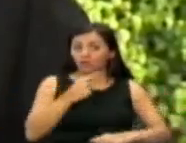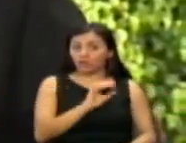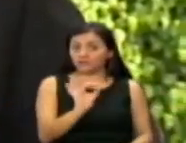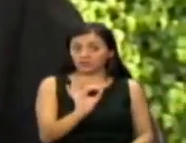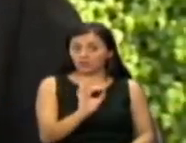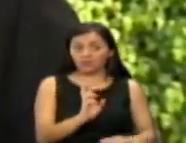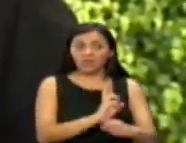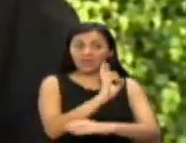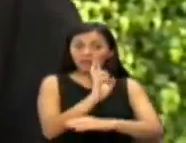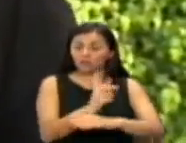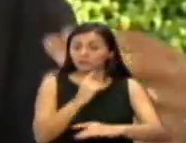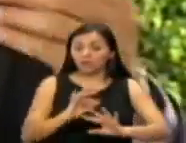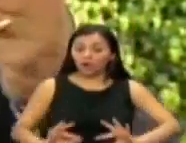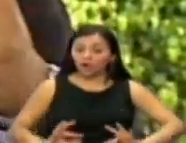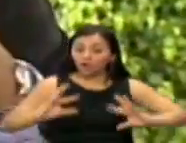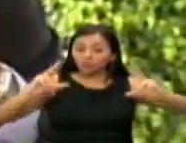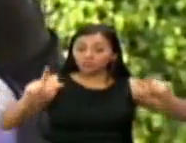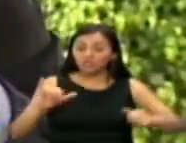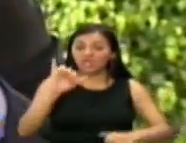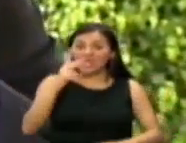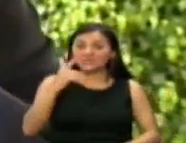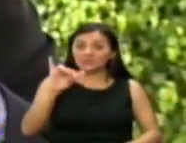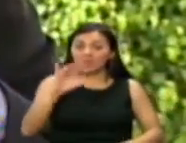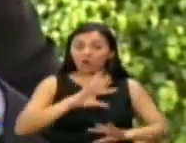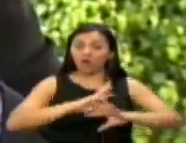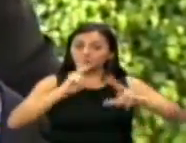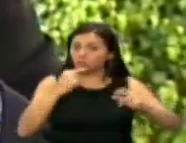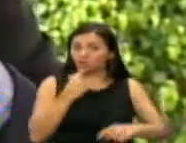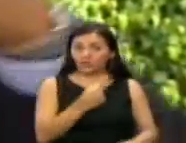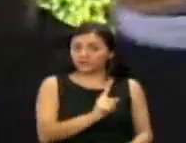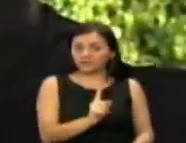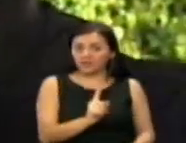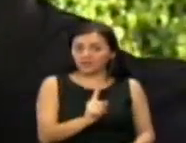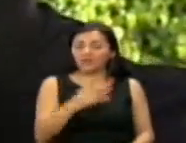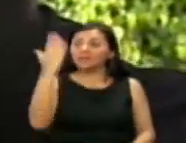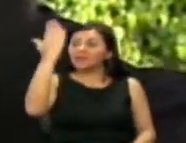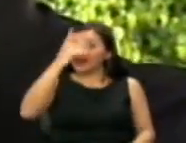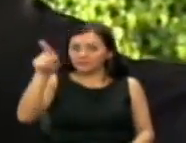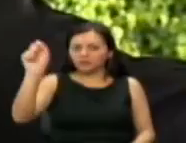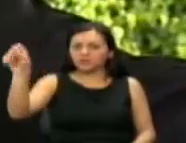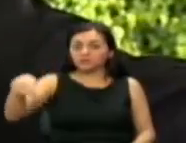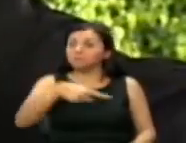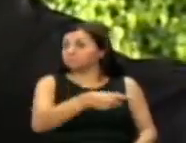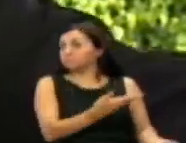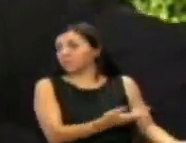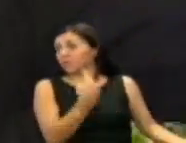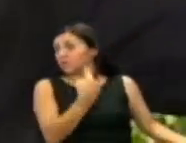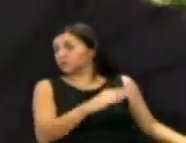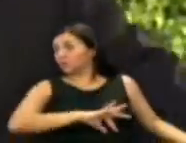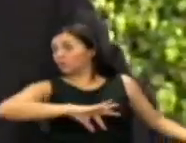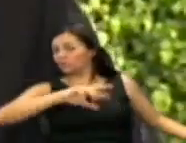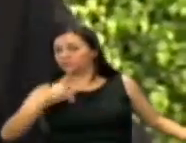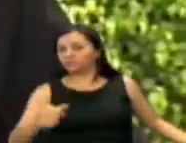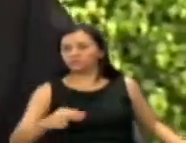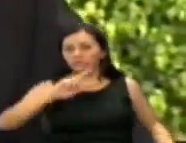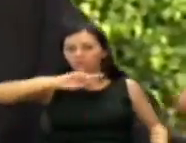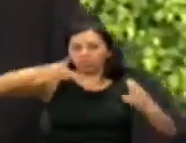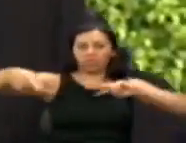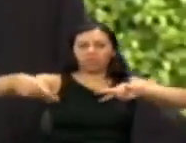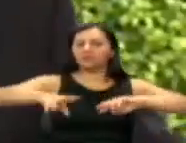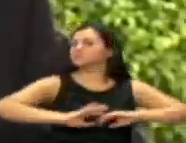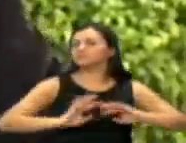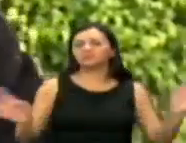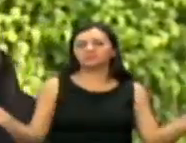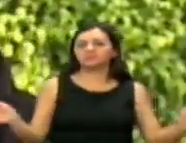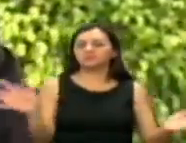los medios, ¿no? Entonces, pero eso sí, o sea, eso no es honesto. Como yo no estoy de acuerdo con la decisión tomada, es irregular tu decisión. No